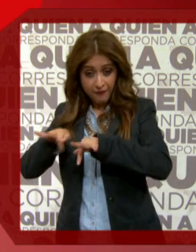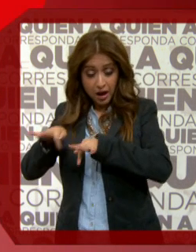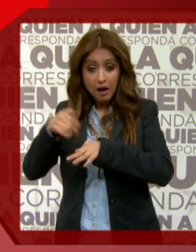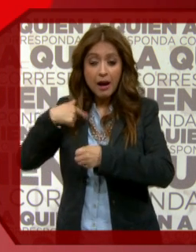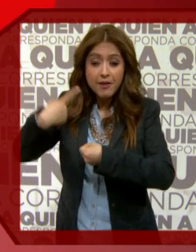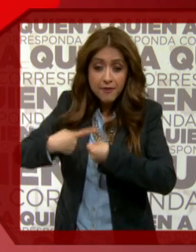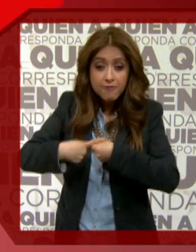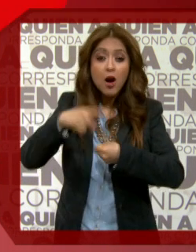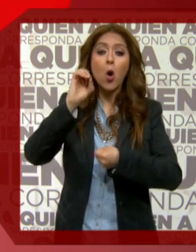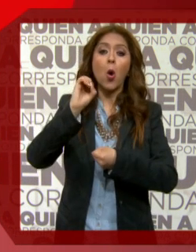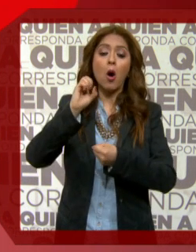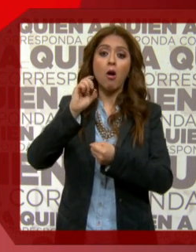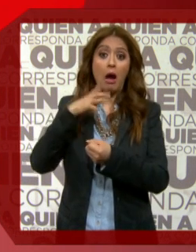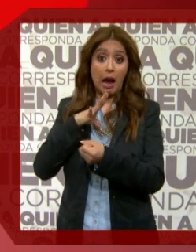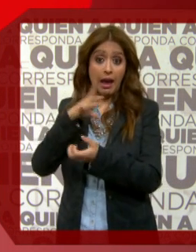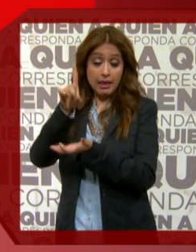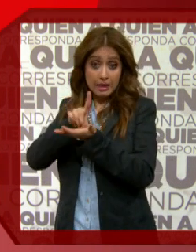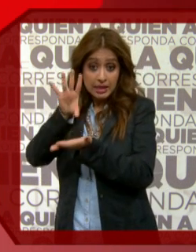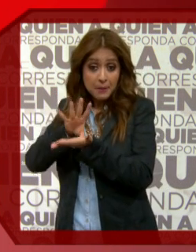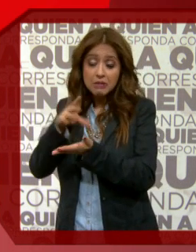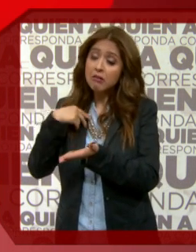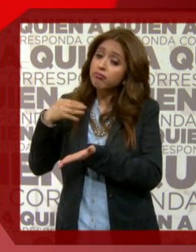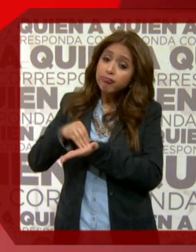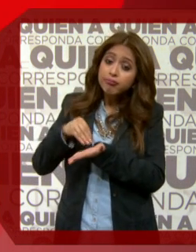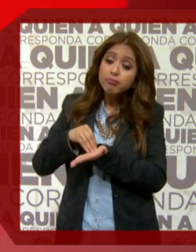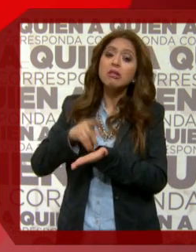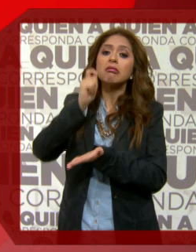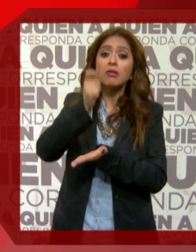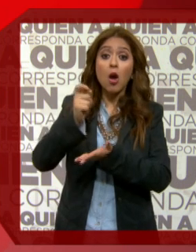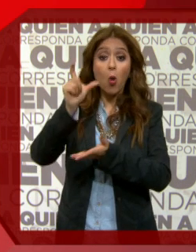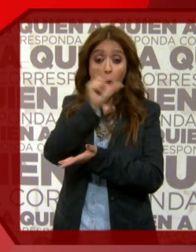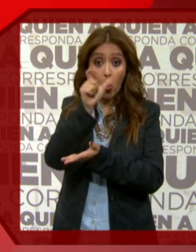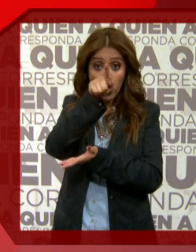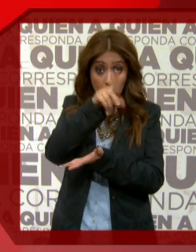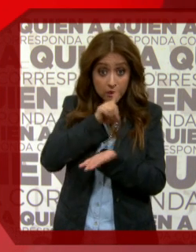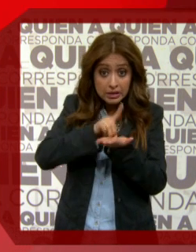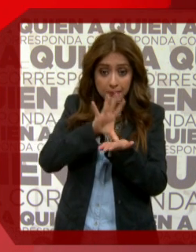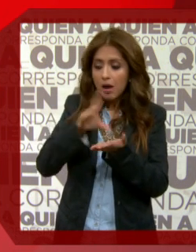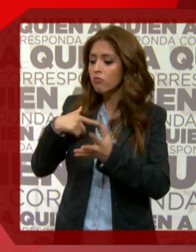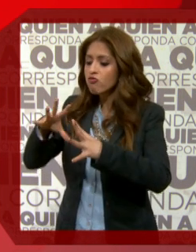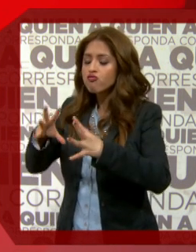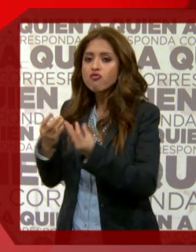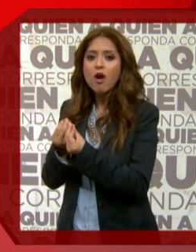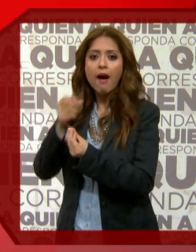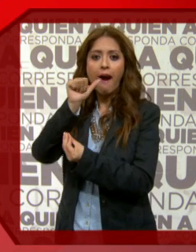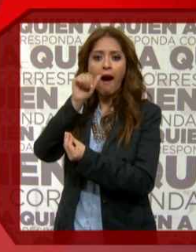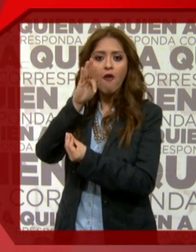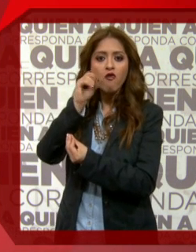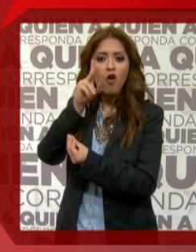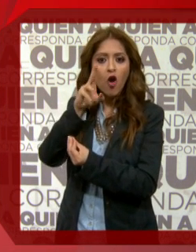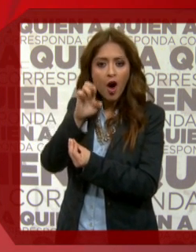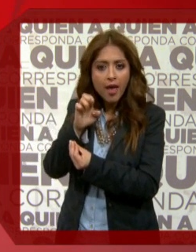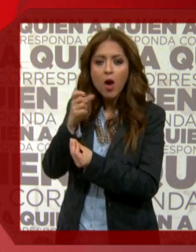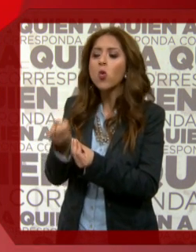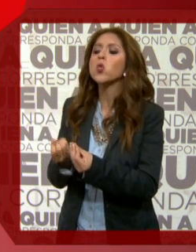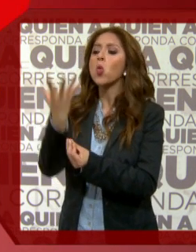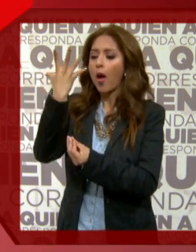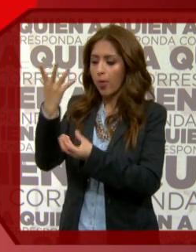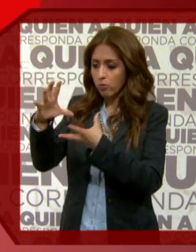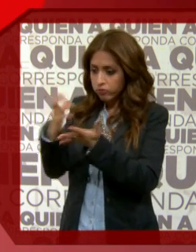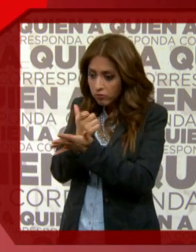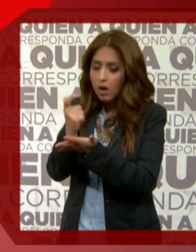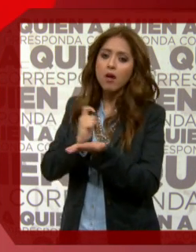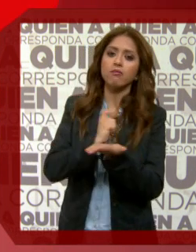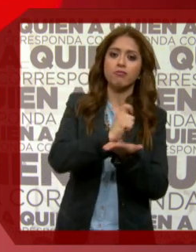le otorgan incapacidad permanente, el monto dependerá del dinero que acumuló en su cuenta individual de fondo del retiro del ahorro, mejor conocido